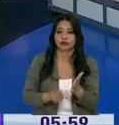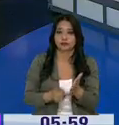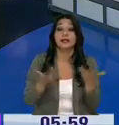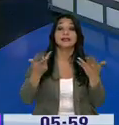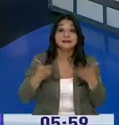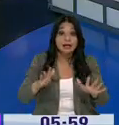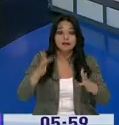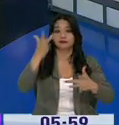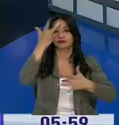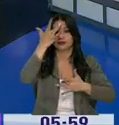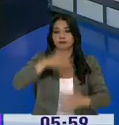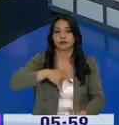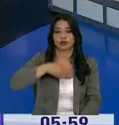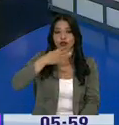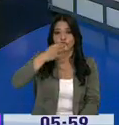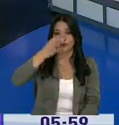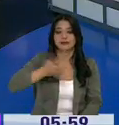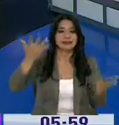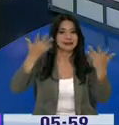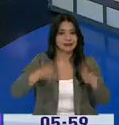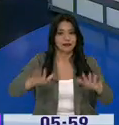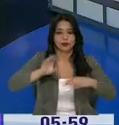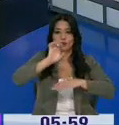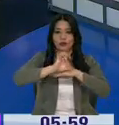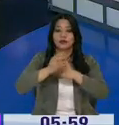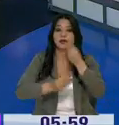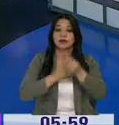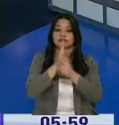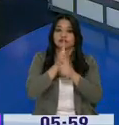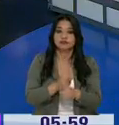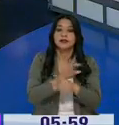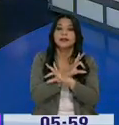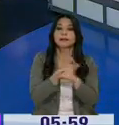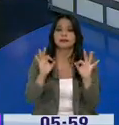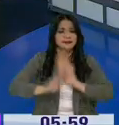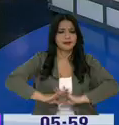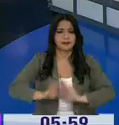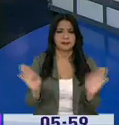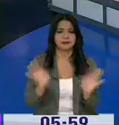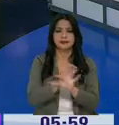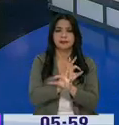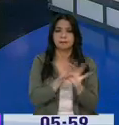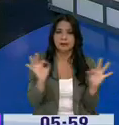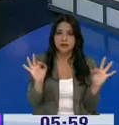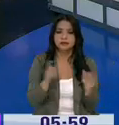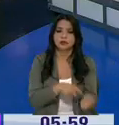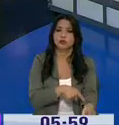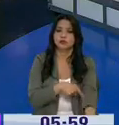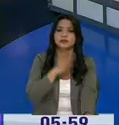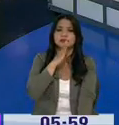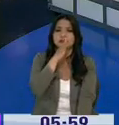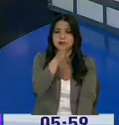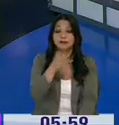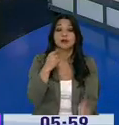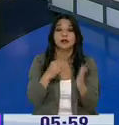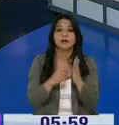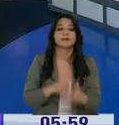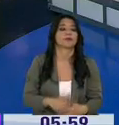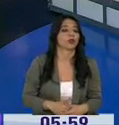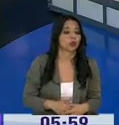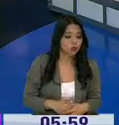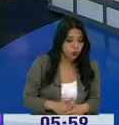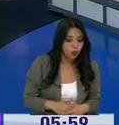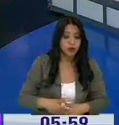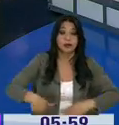el COVID-19, el coronavirus, prevención de limpieza, queridos amigos, hábitos de limpieza, no es culpa. ocupa